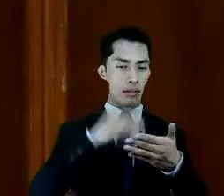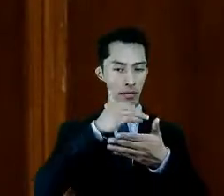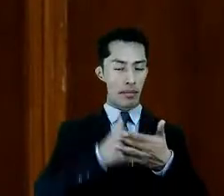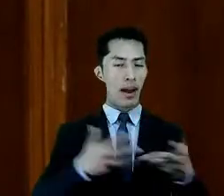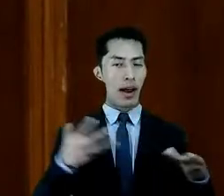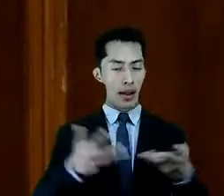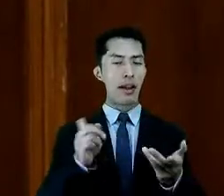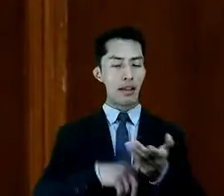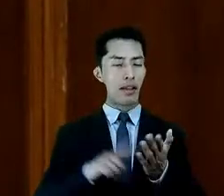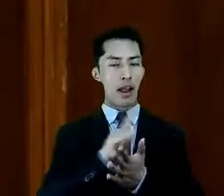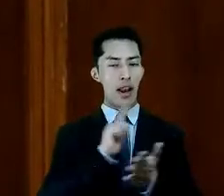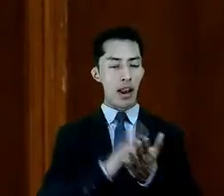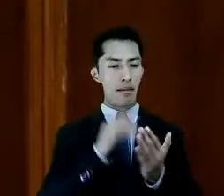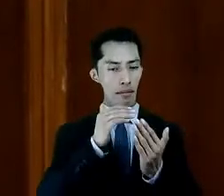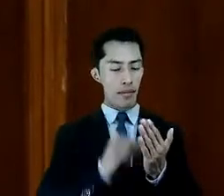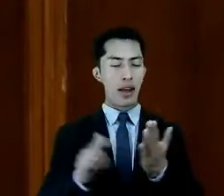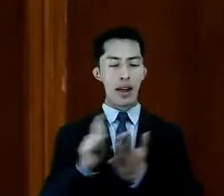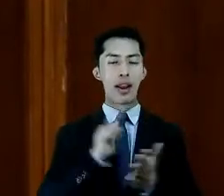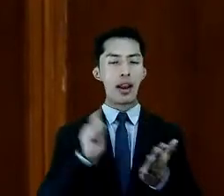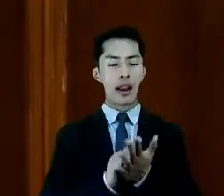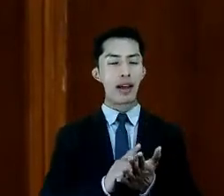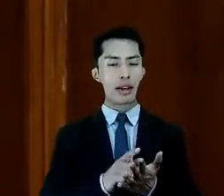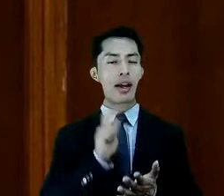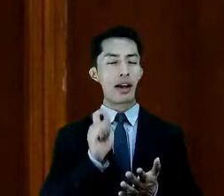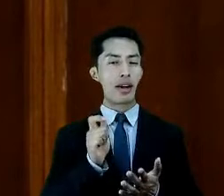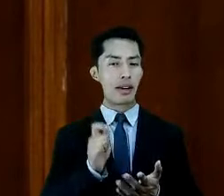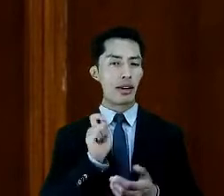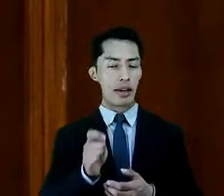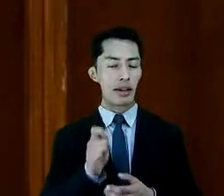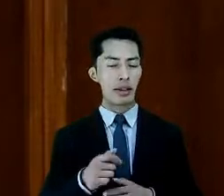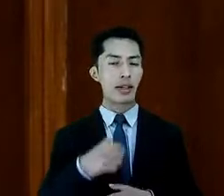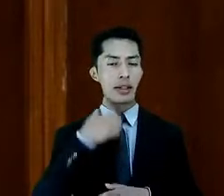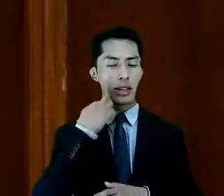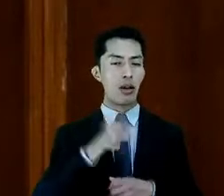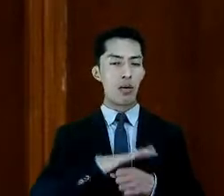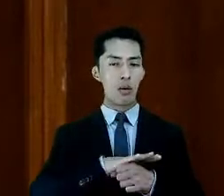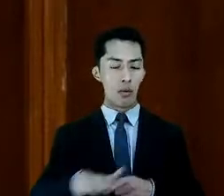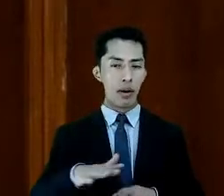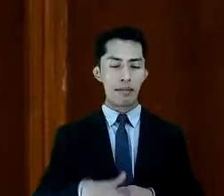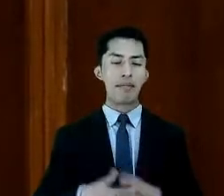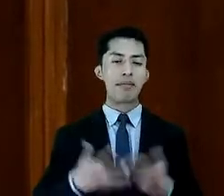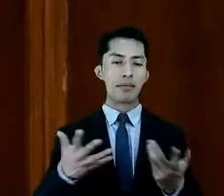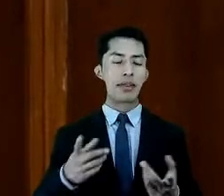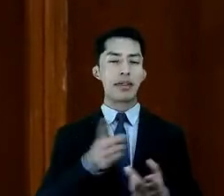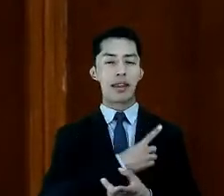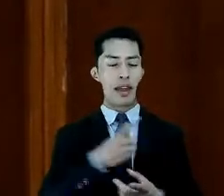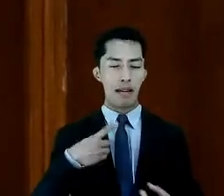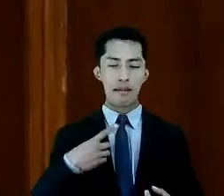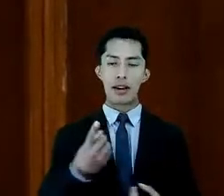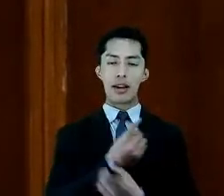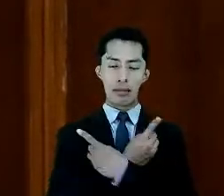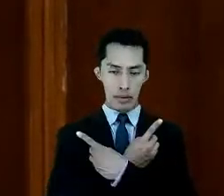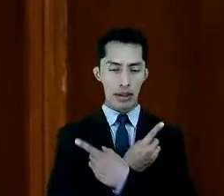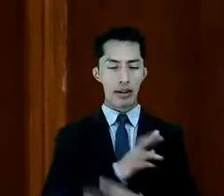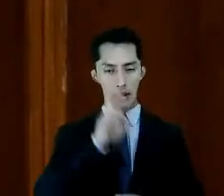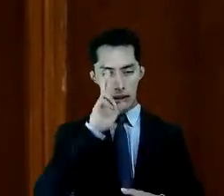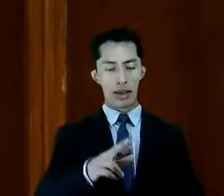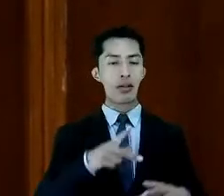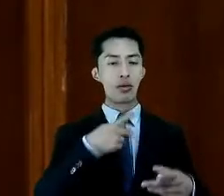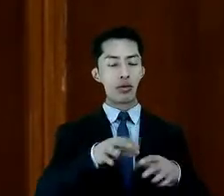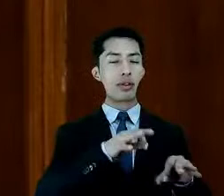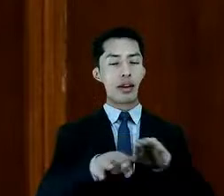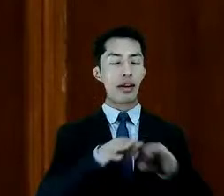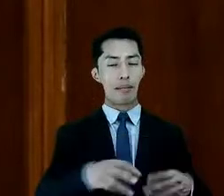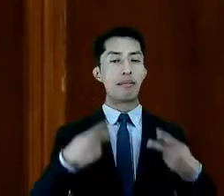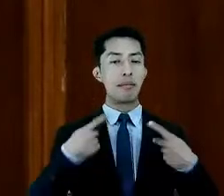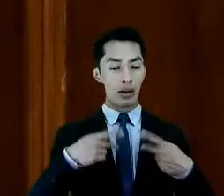mecanismos legislativos contenido en la ley, mediante los cuales se busca dignificar la labor de las